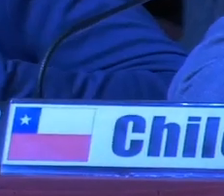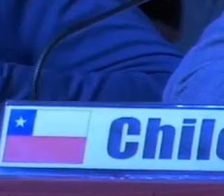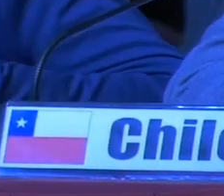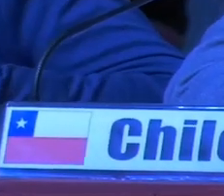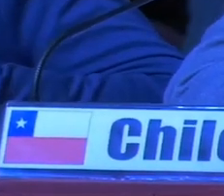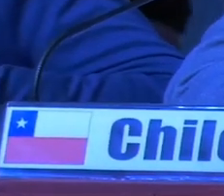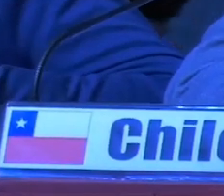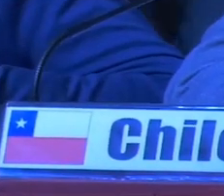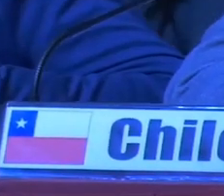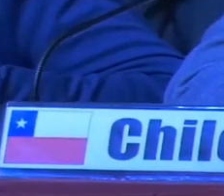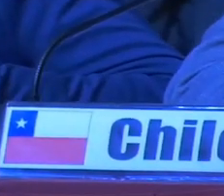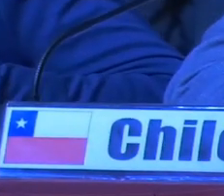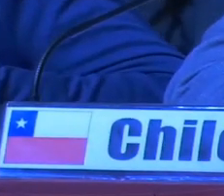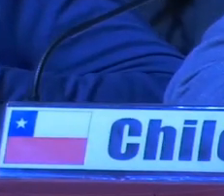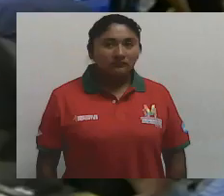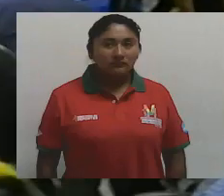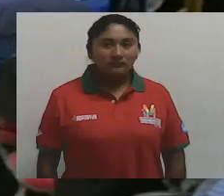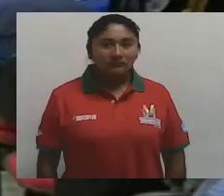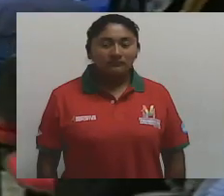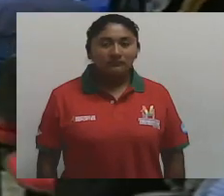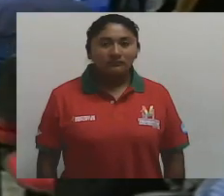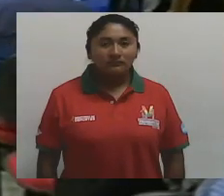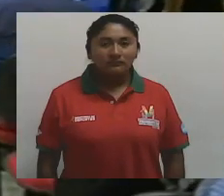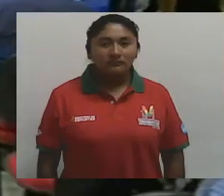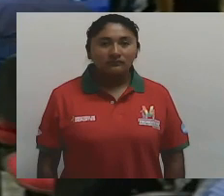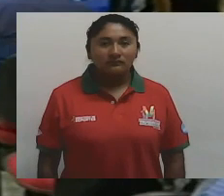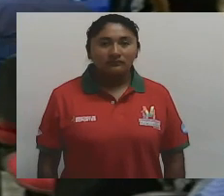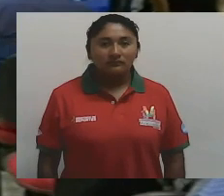para la implementación del ODS 4.